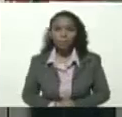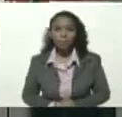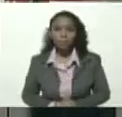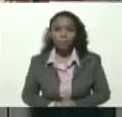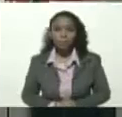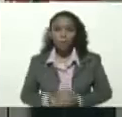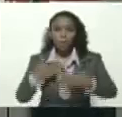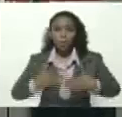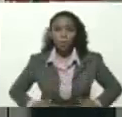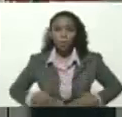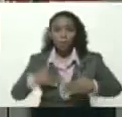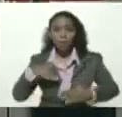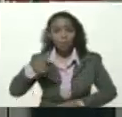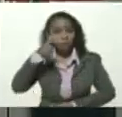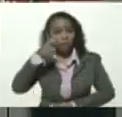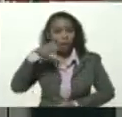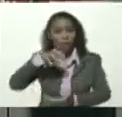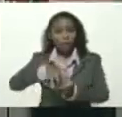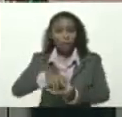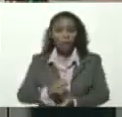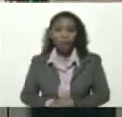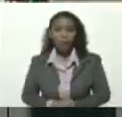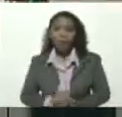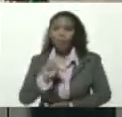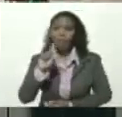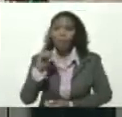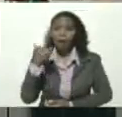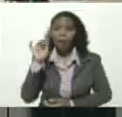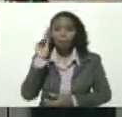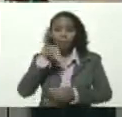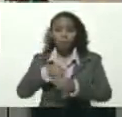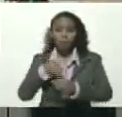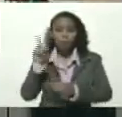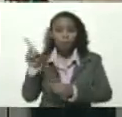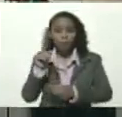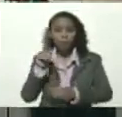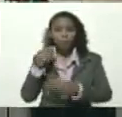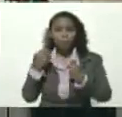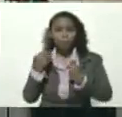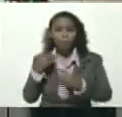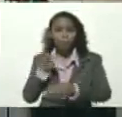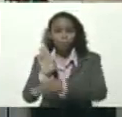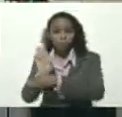los cuerpos de seguridad del Estado que también intervienen para preservar